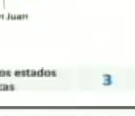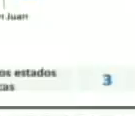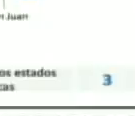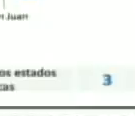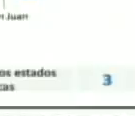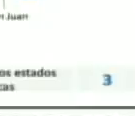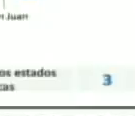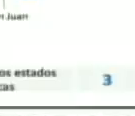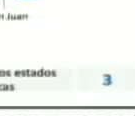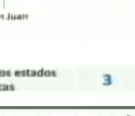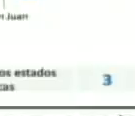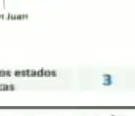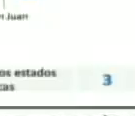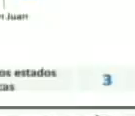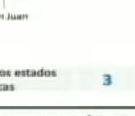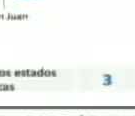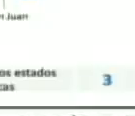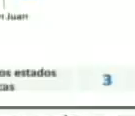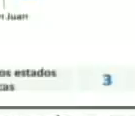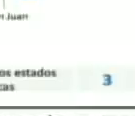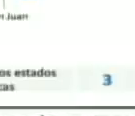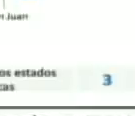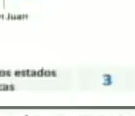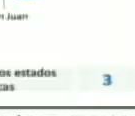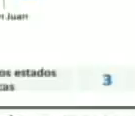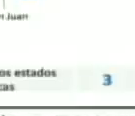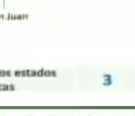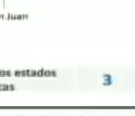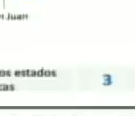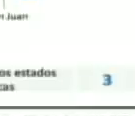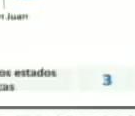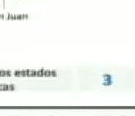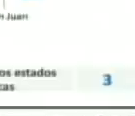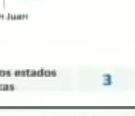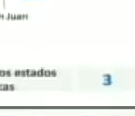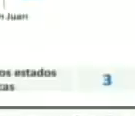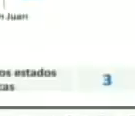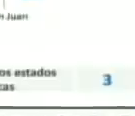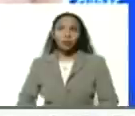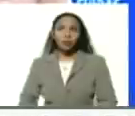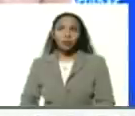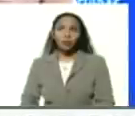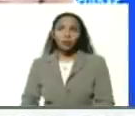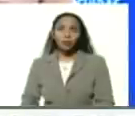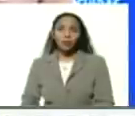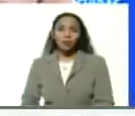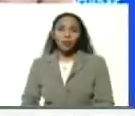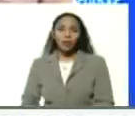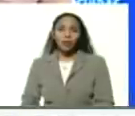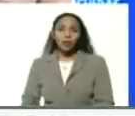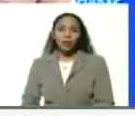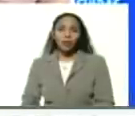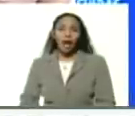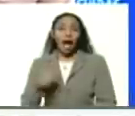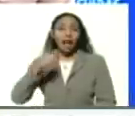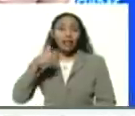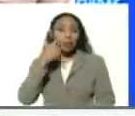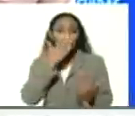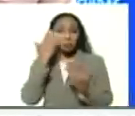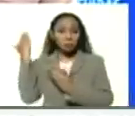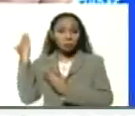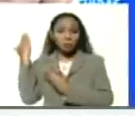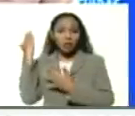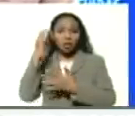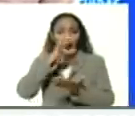casos en estas entidades. En tercer lugar, La Guaira, con 186 casos. Aquí vemos la